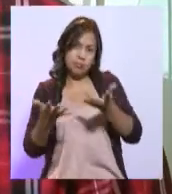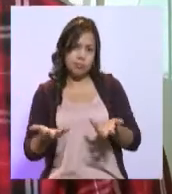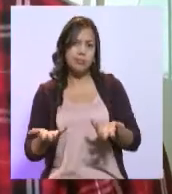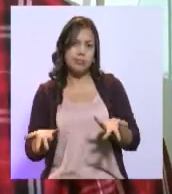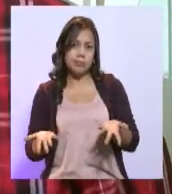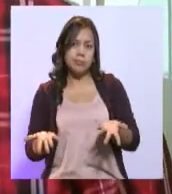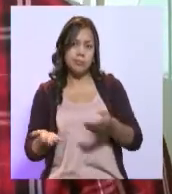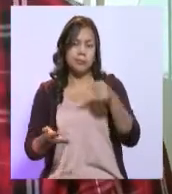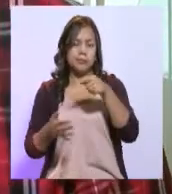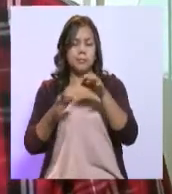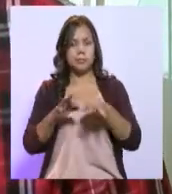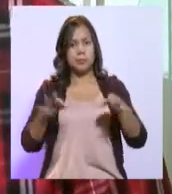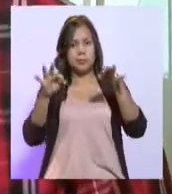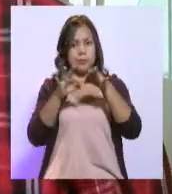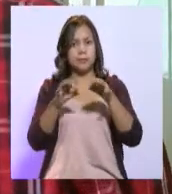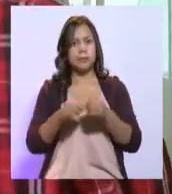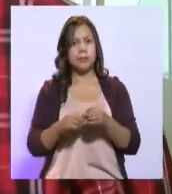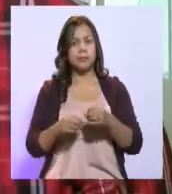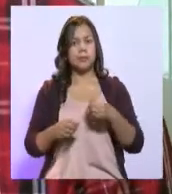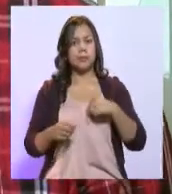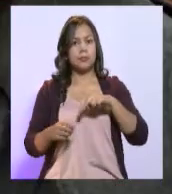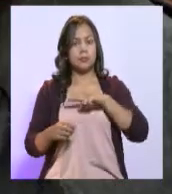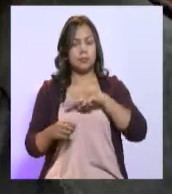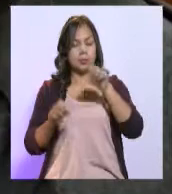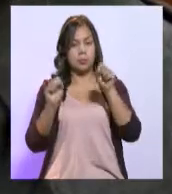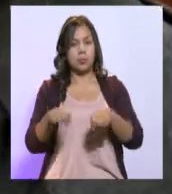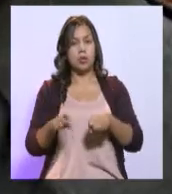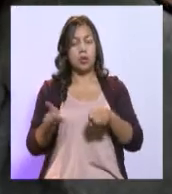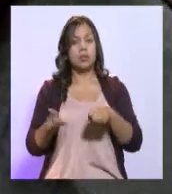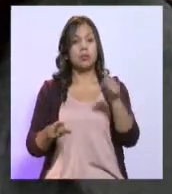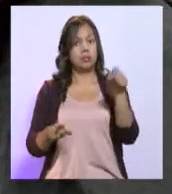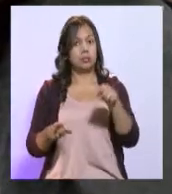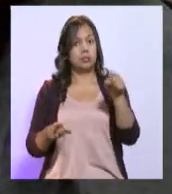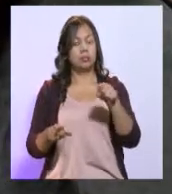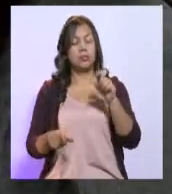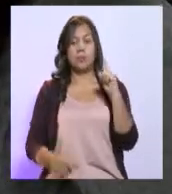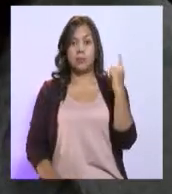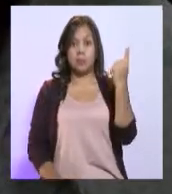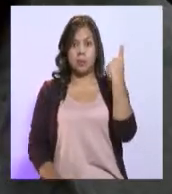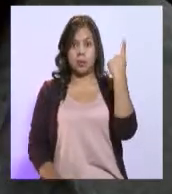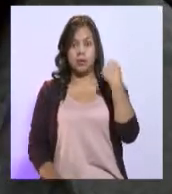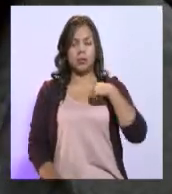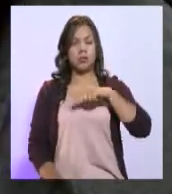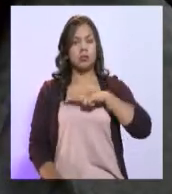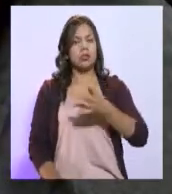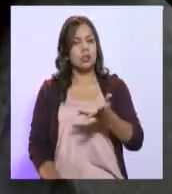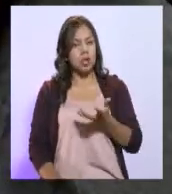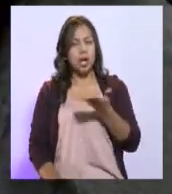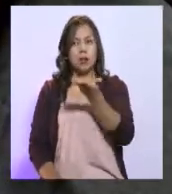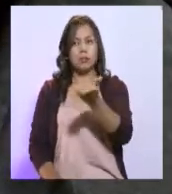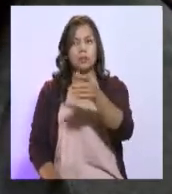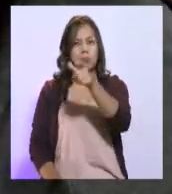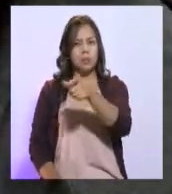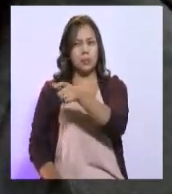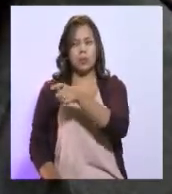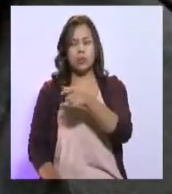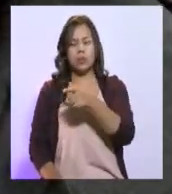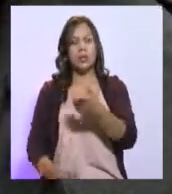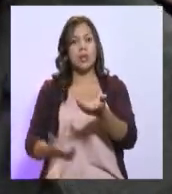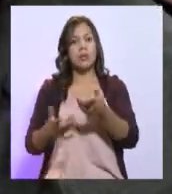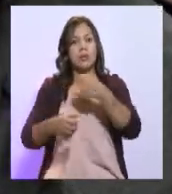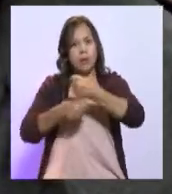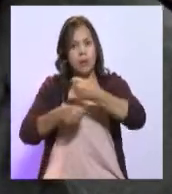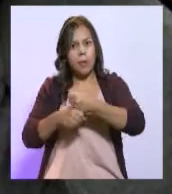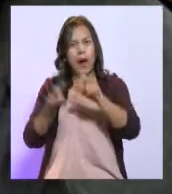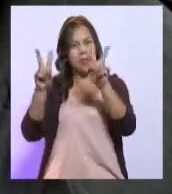nosotros solicitáramos a los señores asambleístas. Realmente primero queremos es que los piscicultores seamos reconocidos en la nueva ley